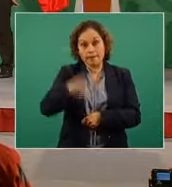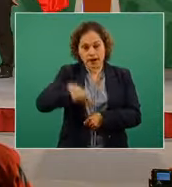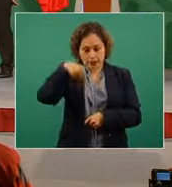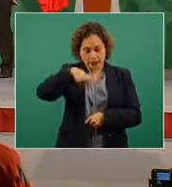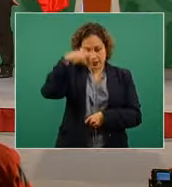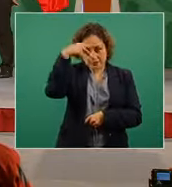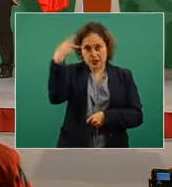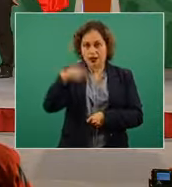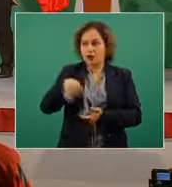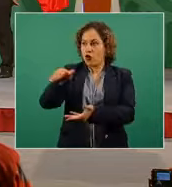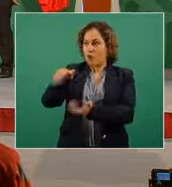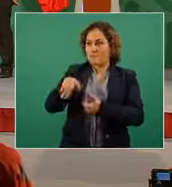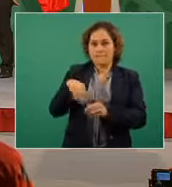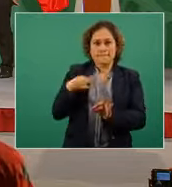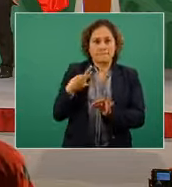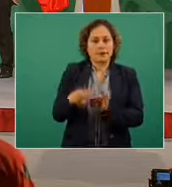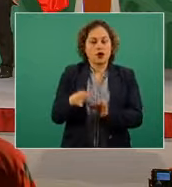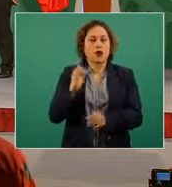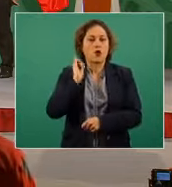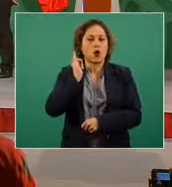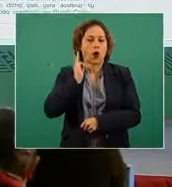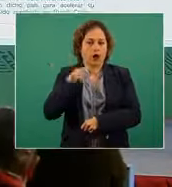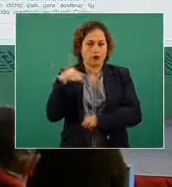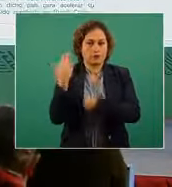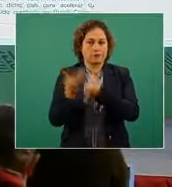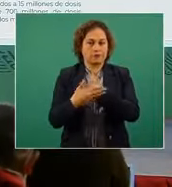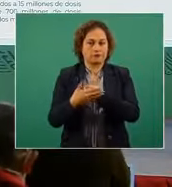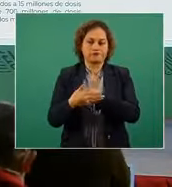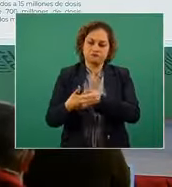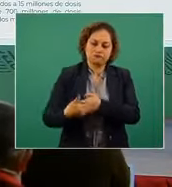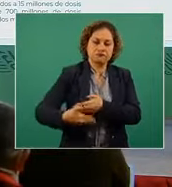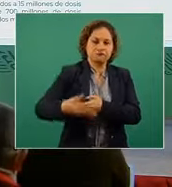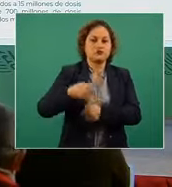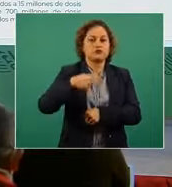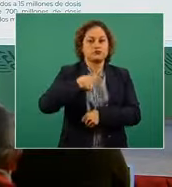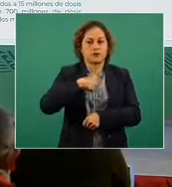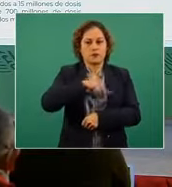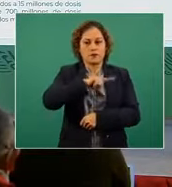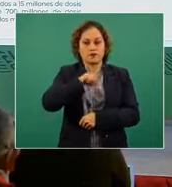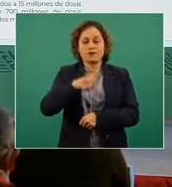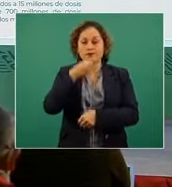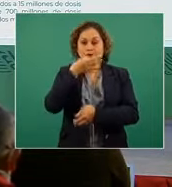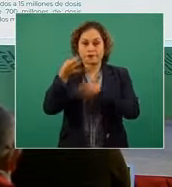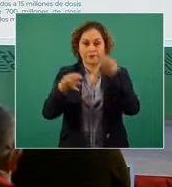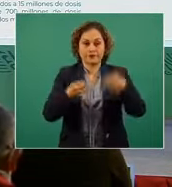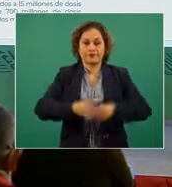los informaré en su momento, pero es ya desde estos días. La que sigue, por favor.